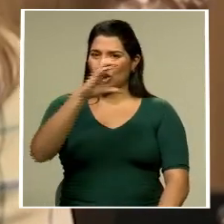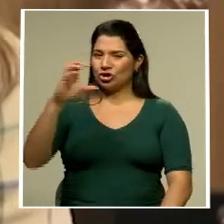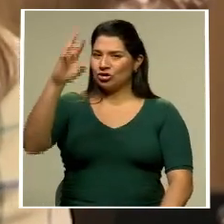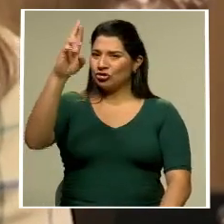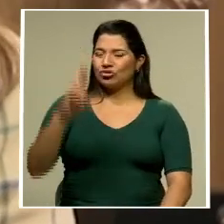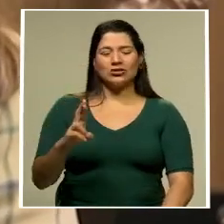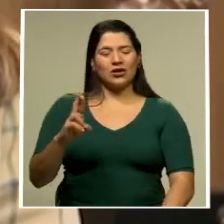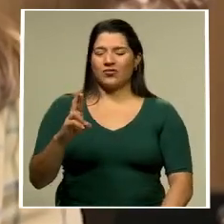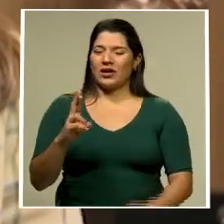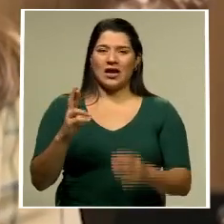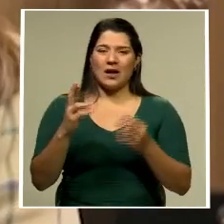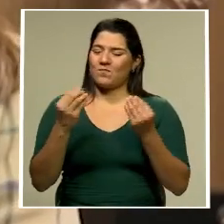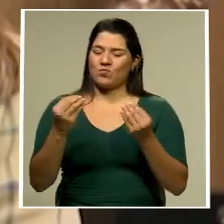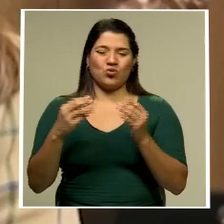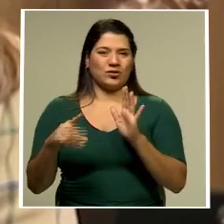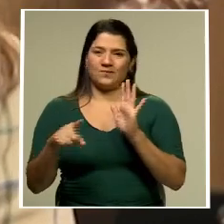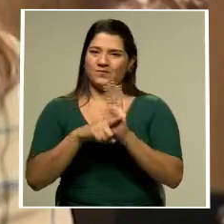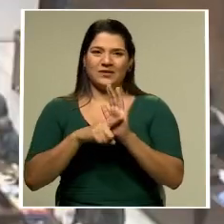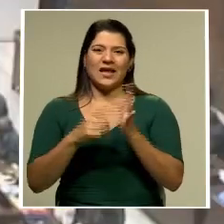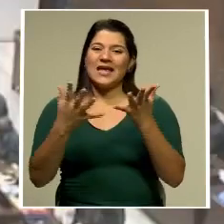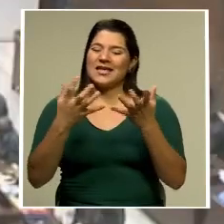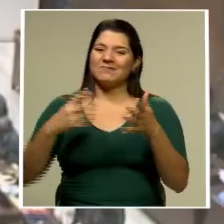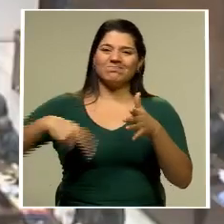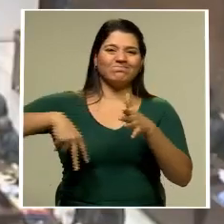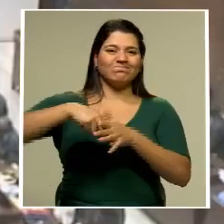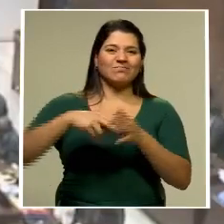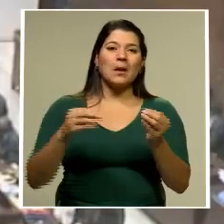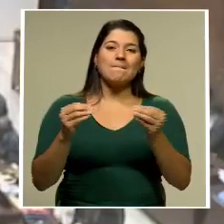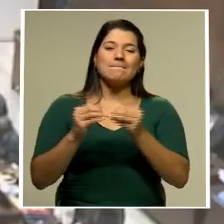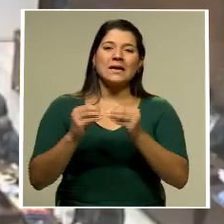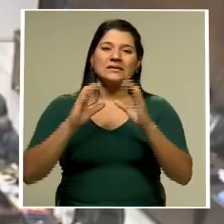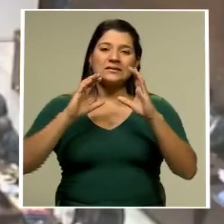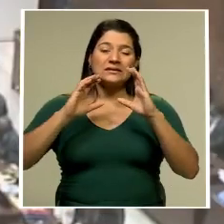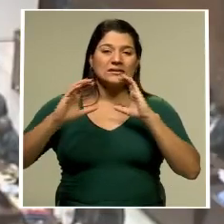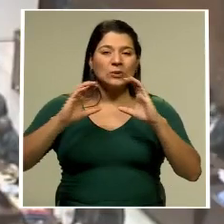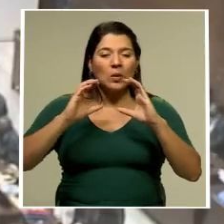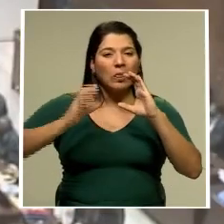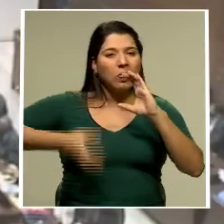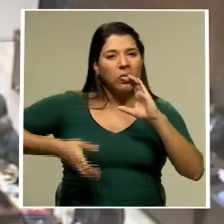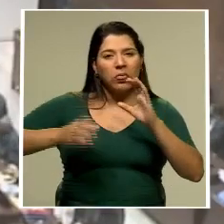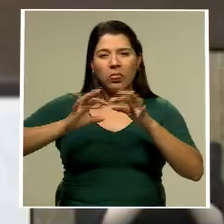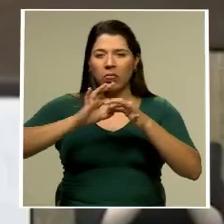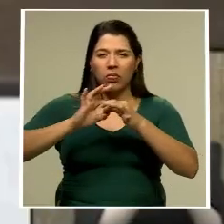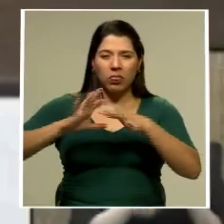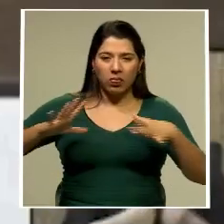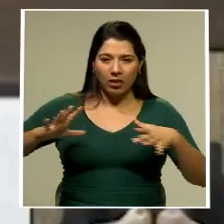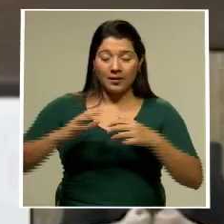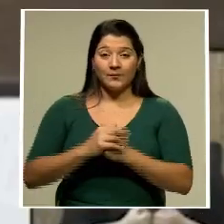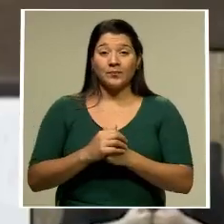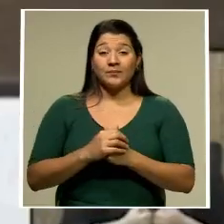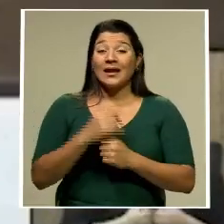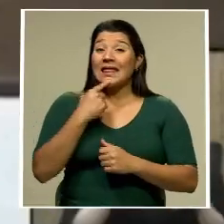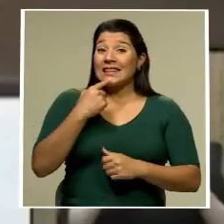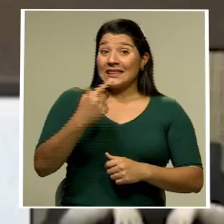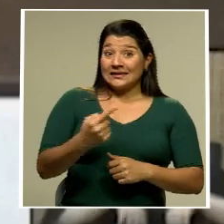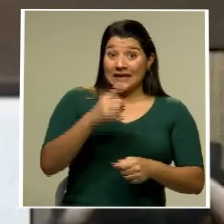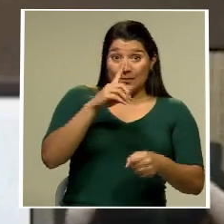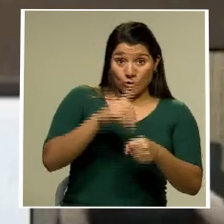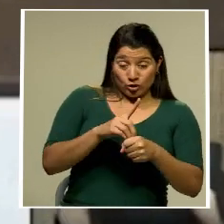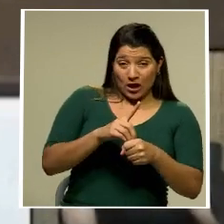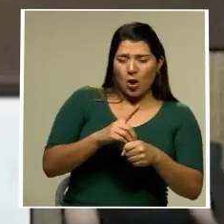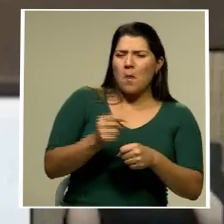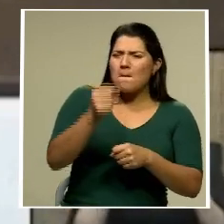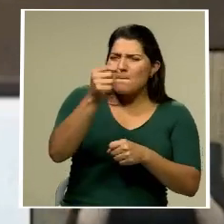querer fracturar aún más esos puentes. La presidenta del Congreso indicó a Costa Rica Noticias que de las pocas ocasiones en que se